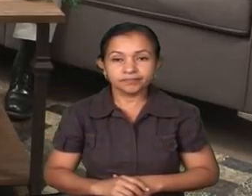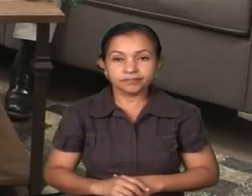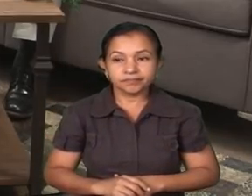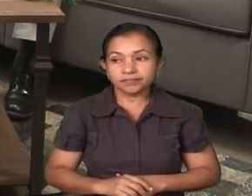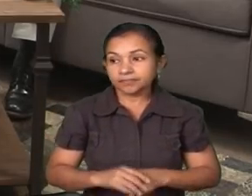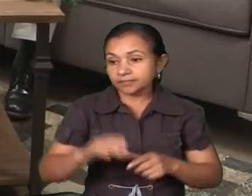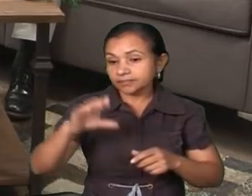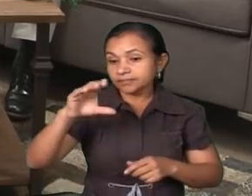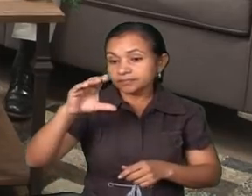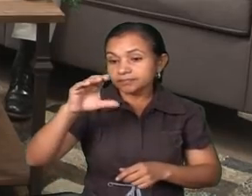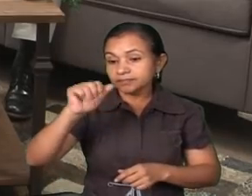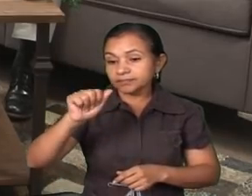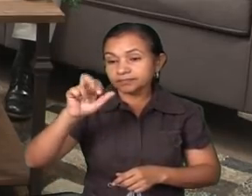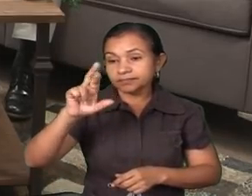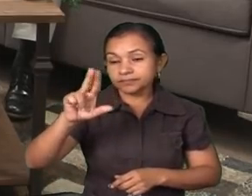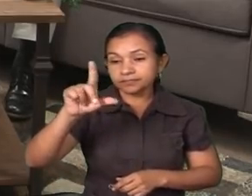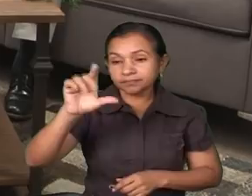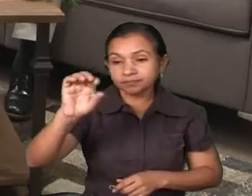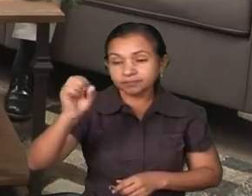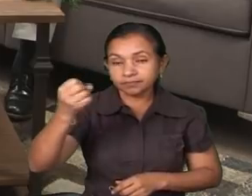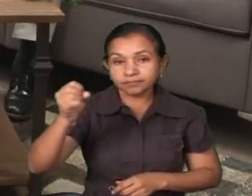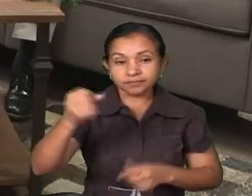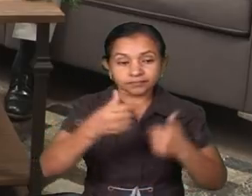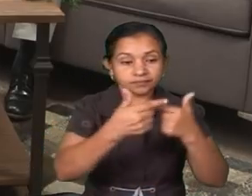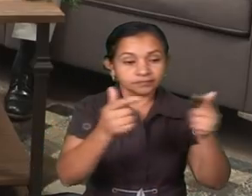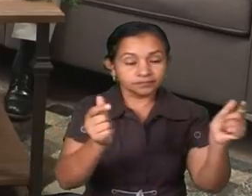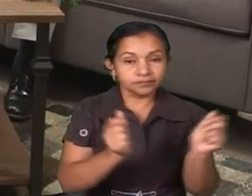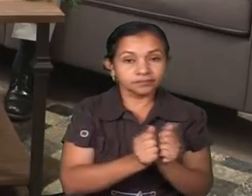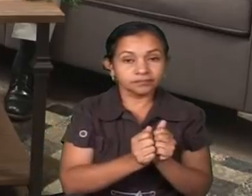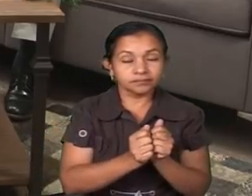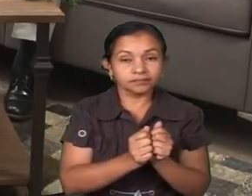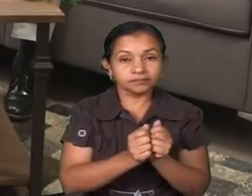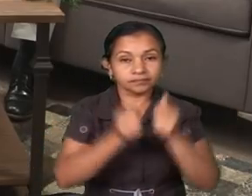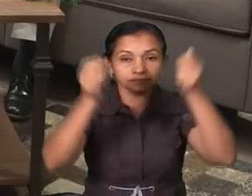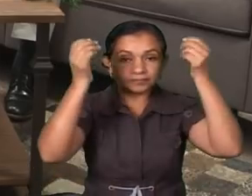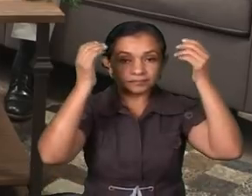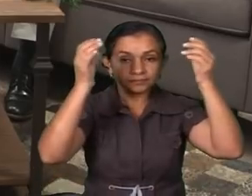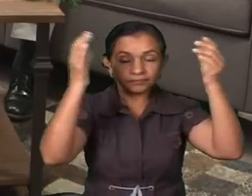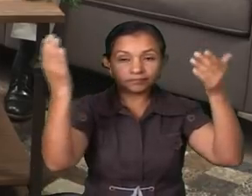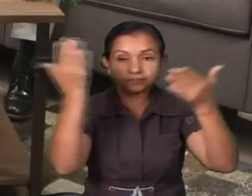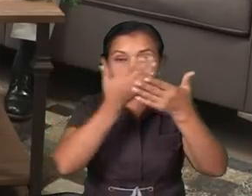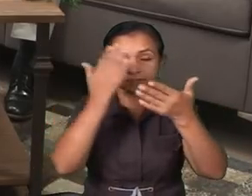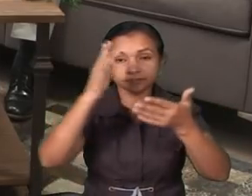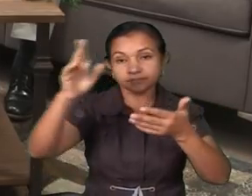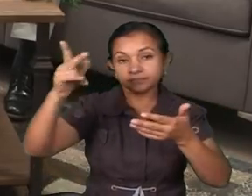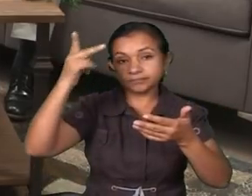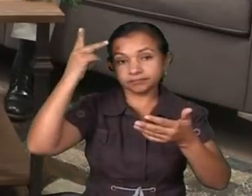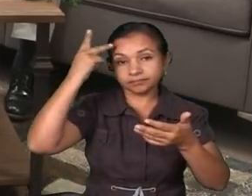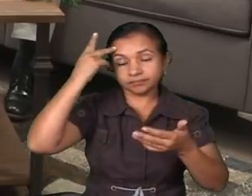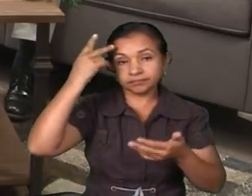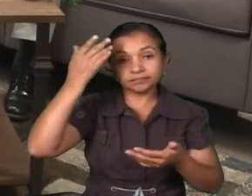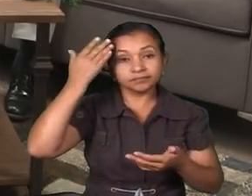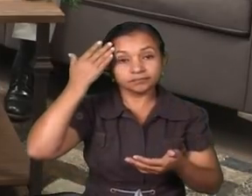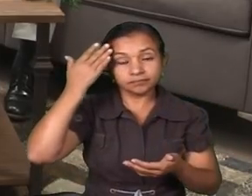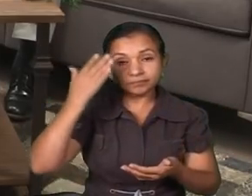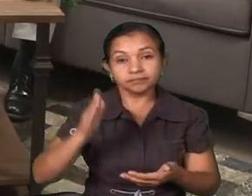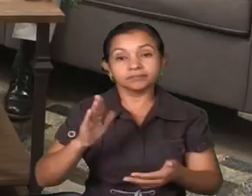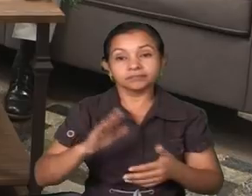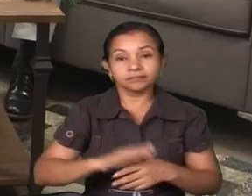Carlos Tuneman y un porción de esa gente con nivel cultural, académico, político, sabían lo que